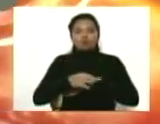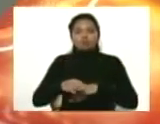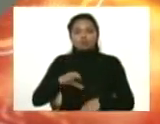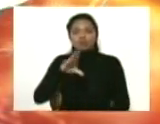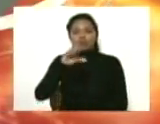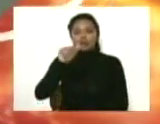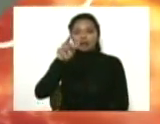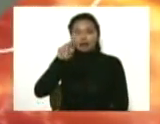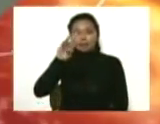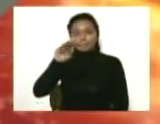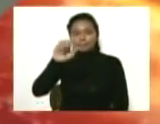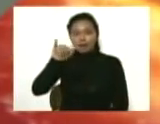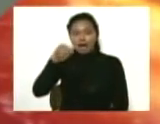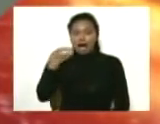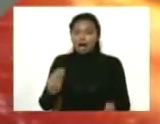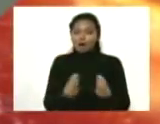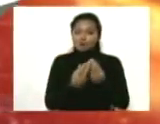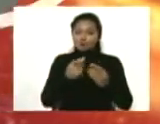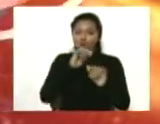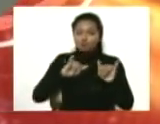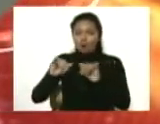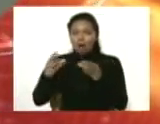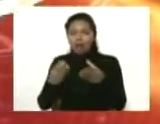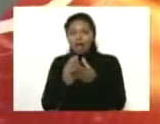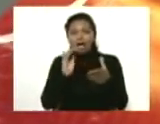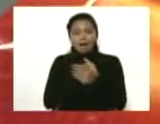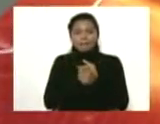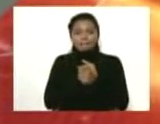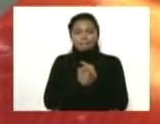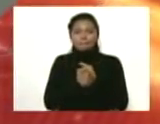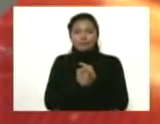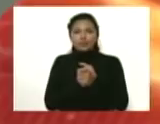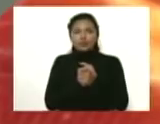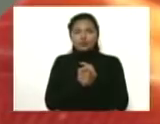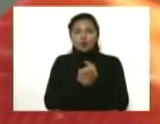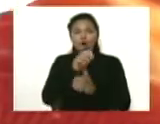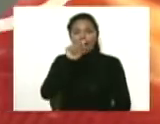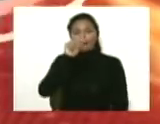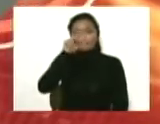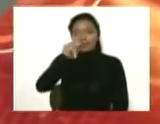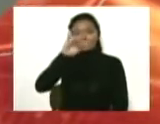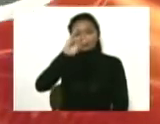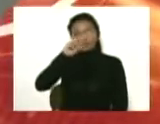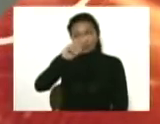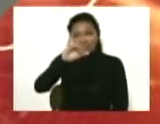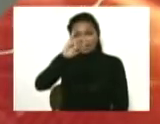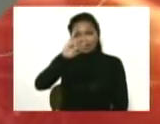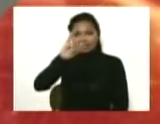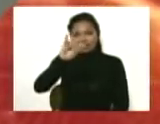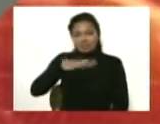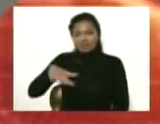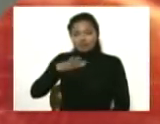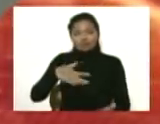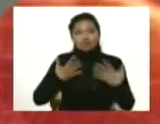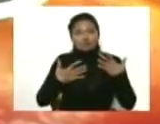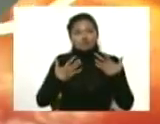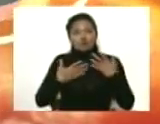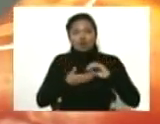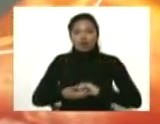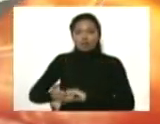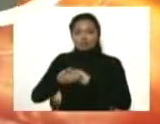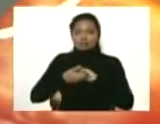Carvajal, acompañado de los compañeros de la APDI Campo Alegre. En el estado de